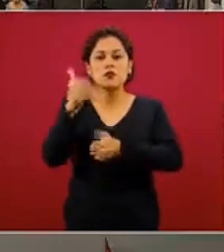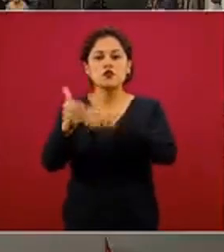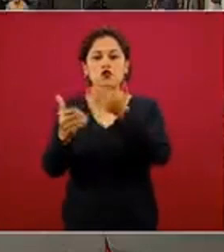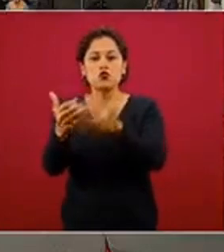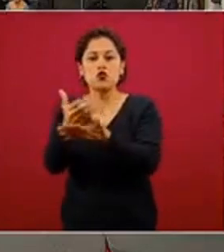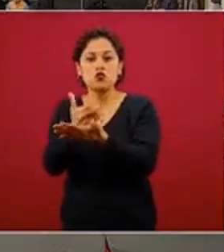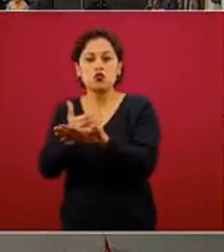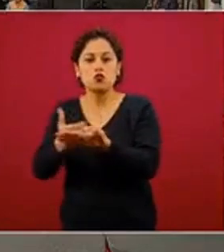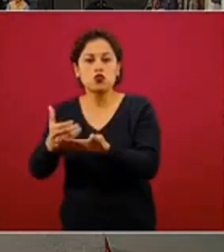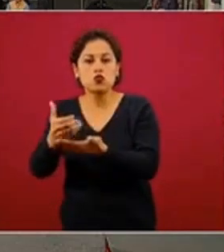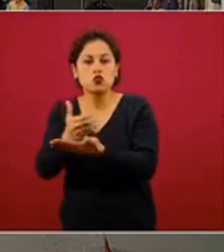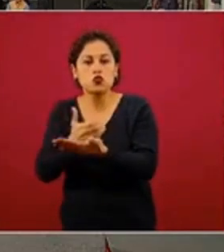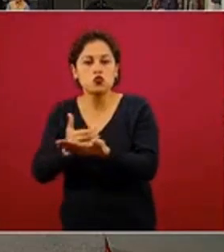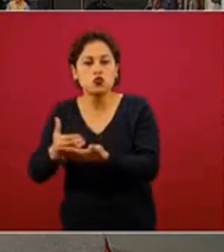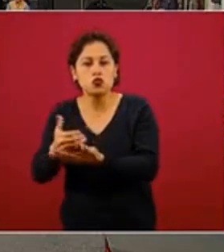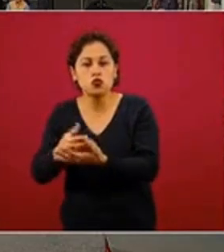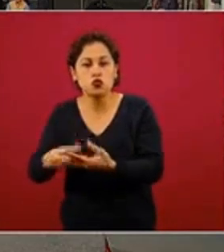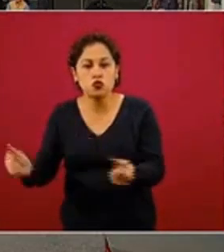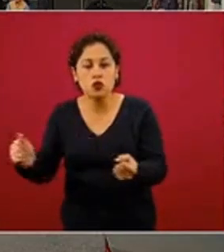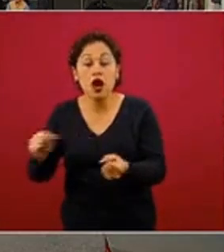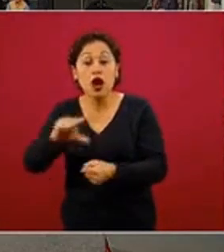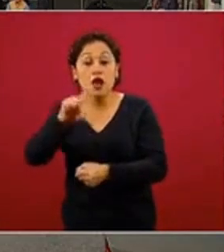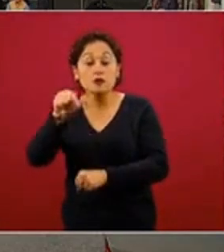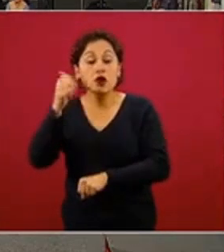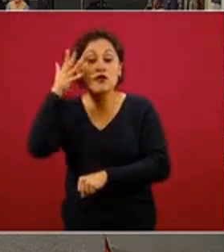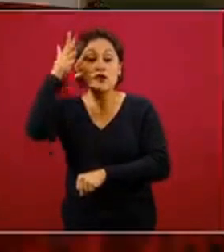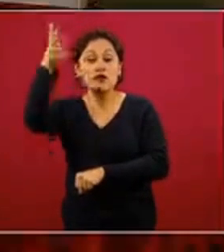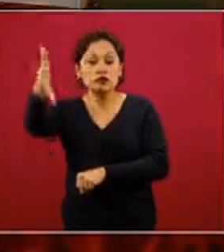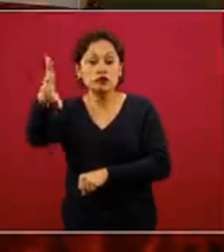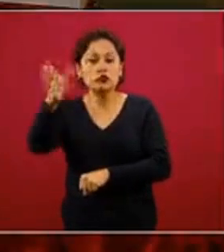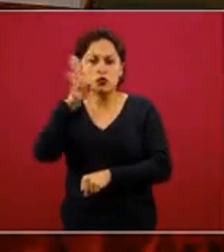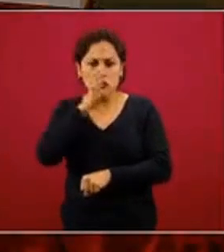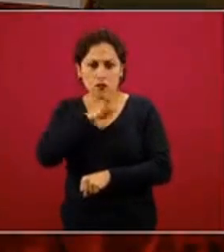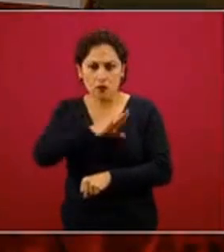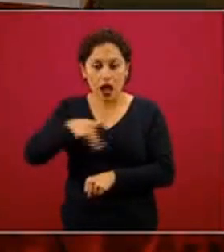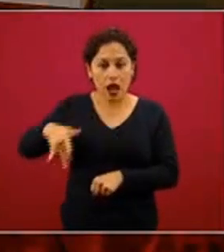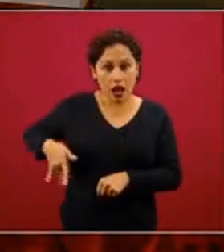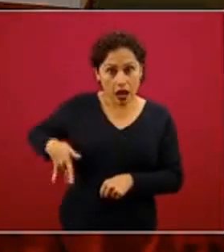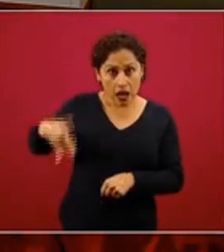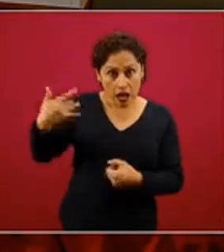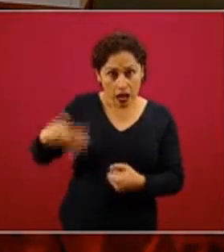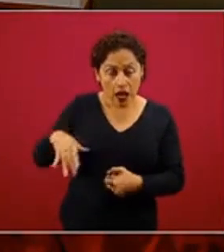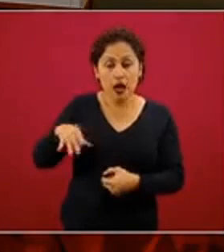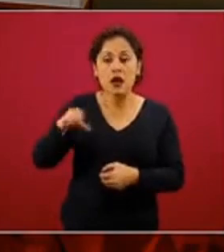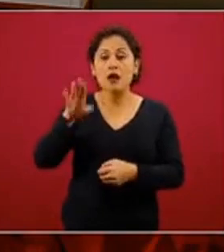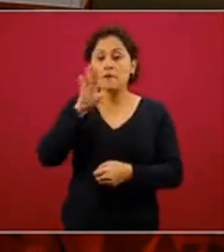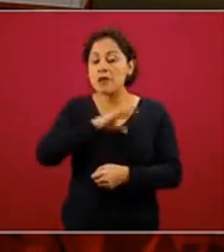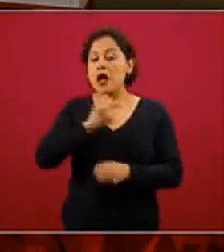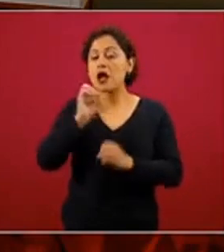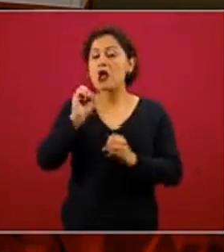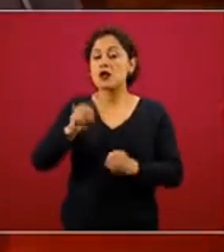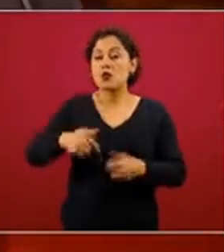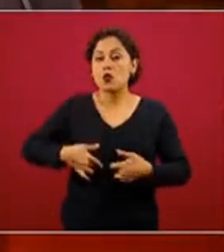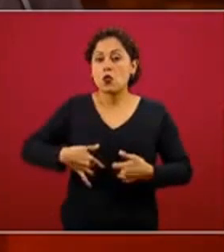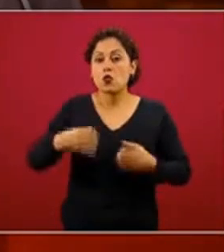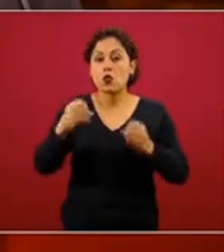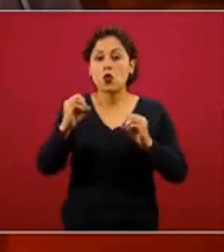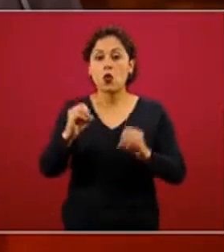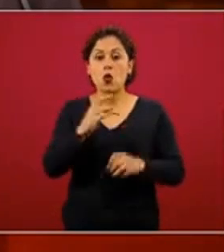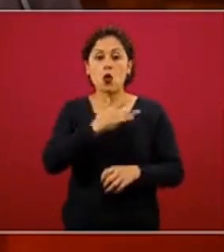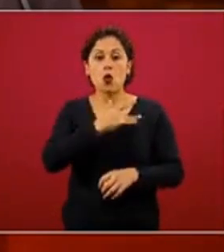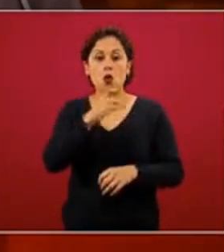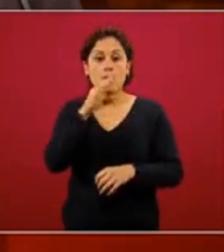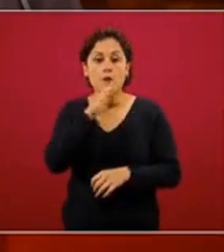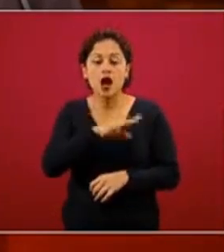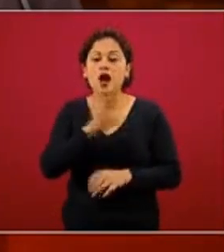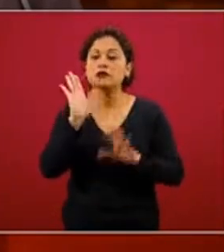secuelas importantes como, no sé, fallas renales o cardiopatías adquiridas. Parece que hay algunos